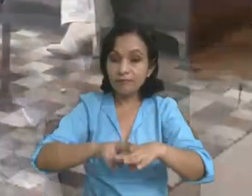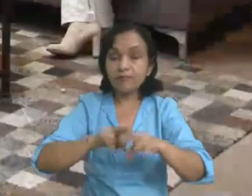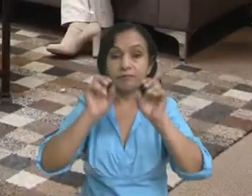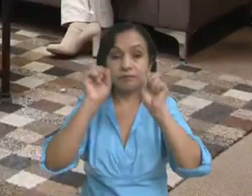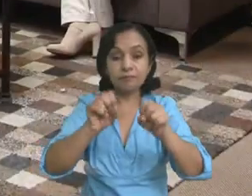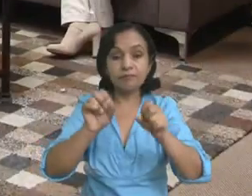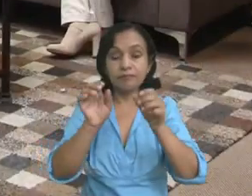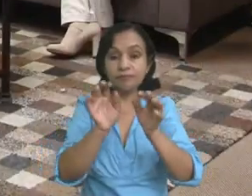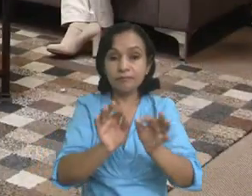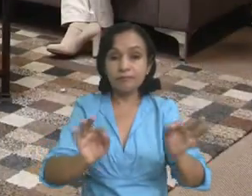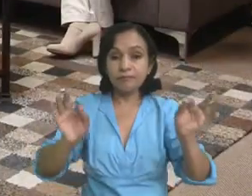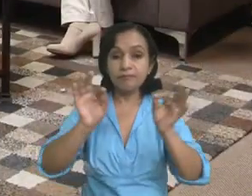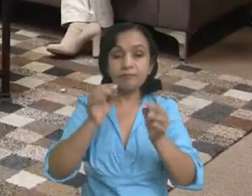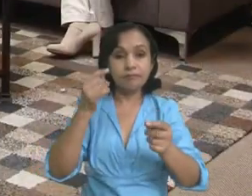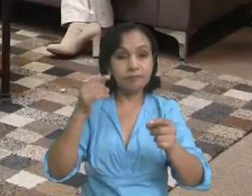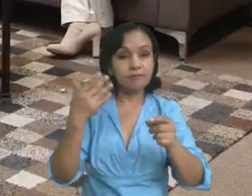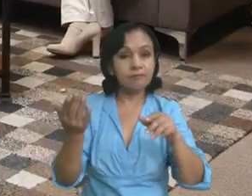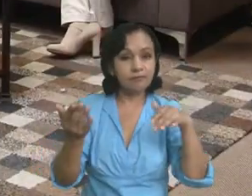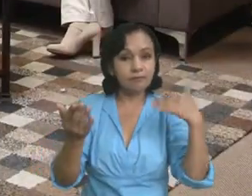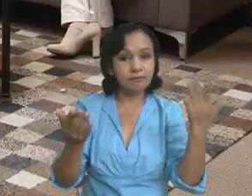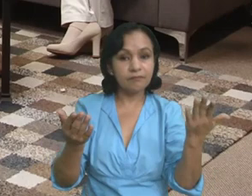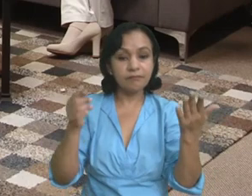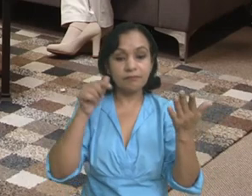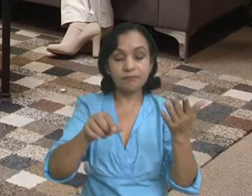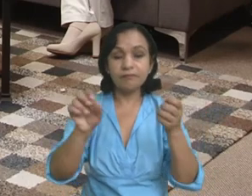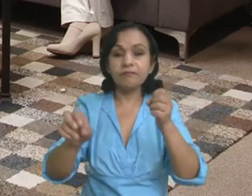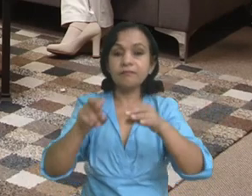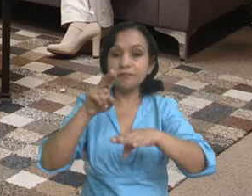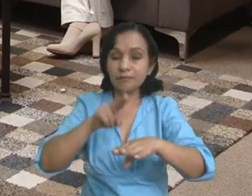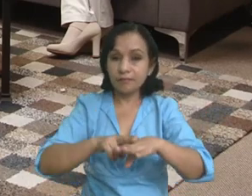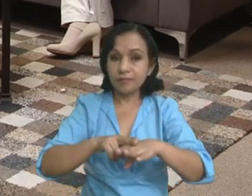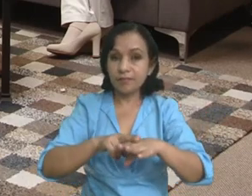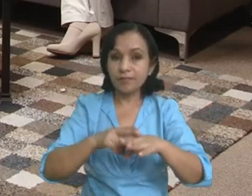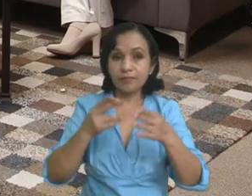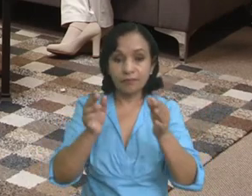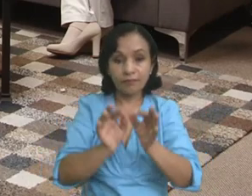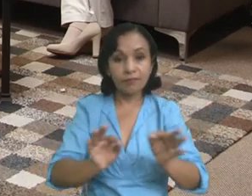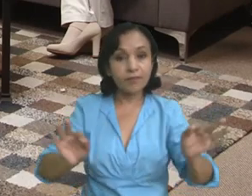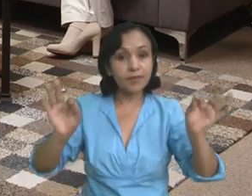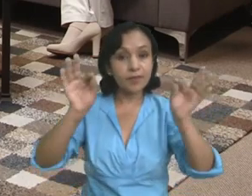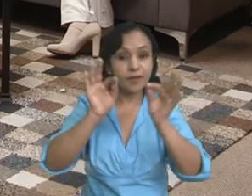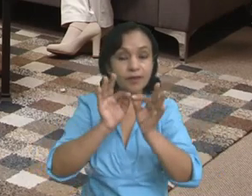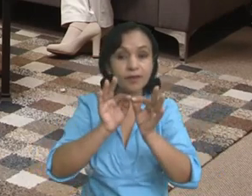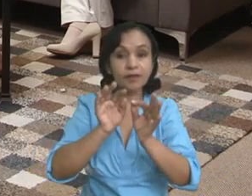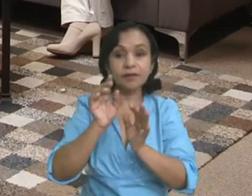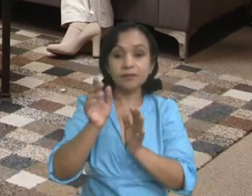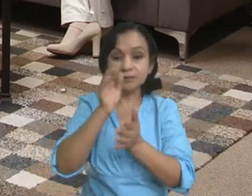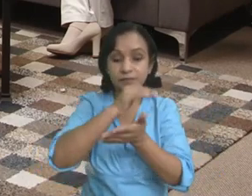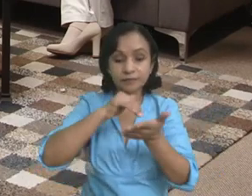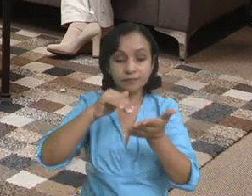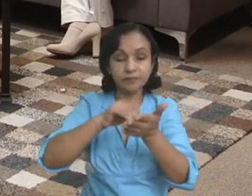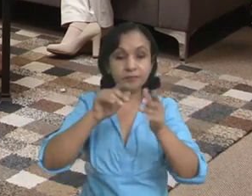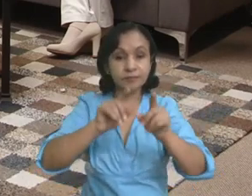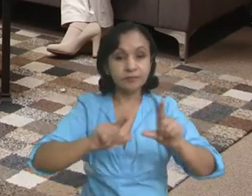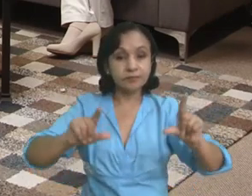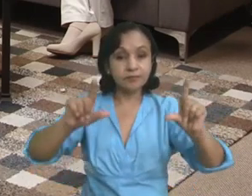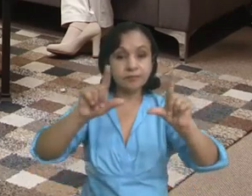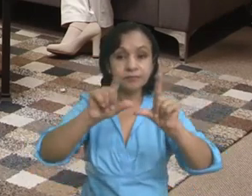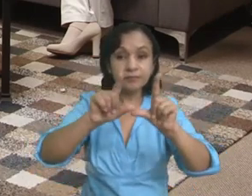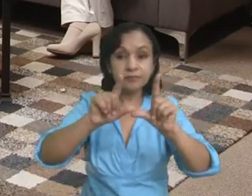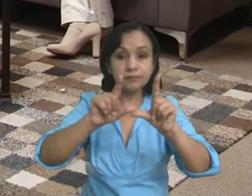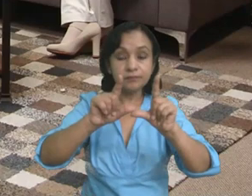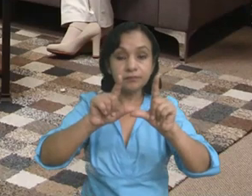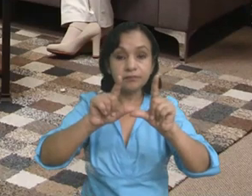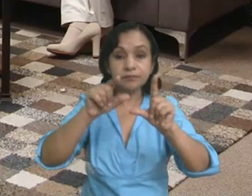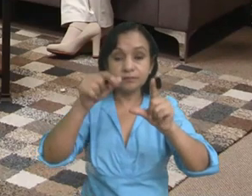de una prioridad nacional. Y aquí estamos ante una prioridad nacional. Entonces, en nuestro centro, en BioCuba Pharma, que es el